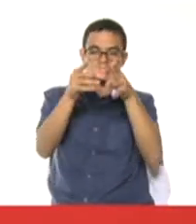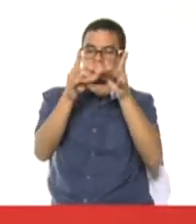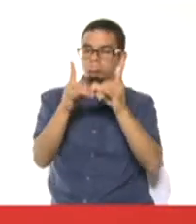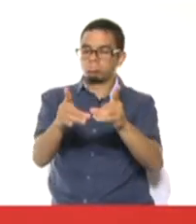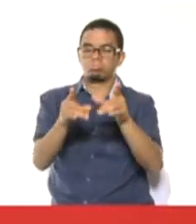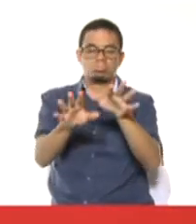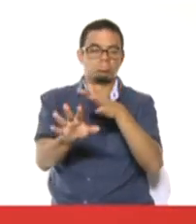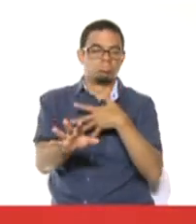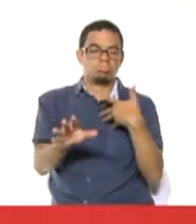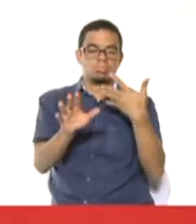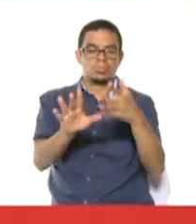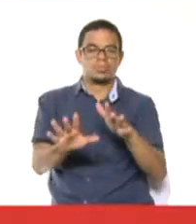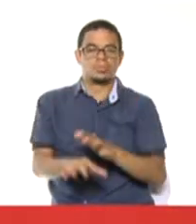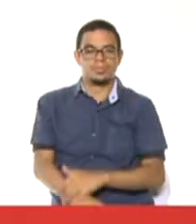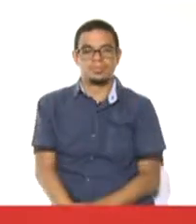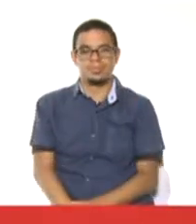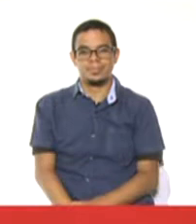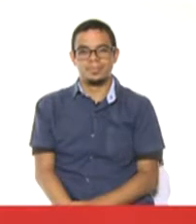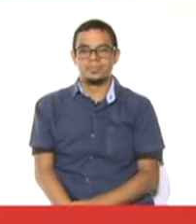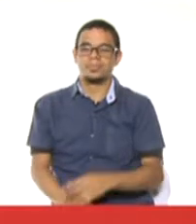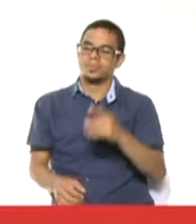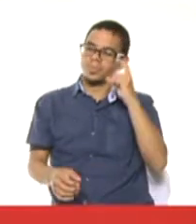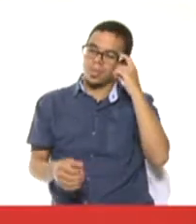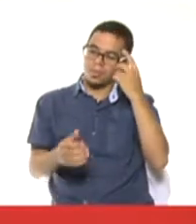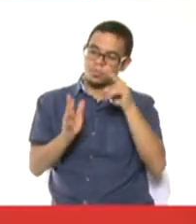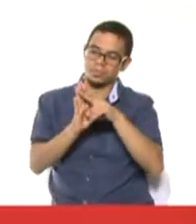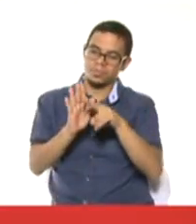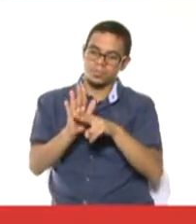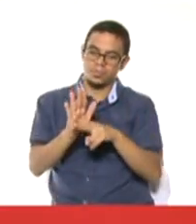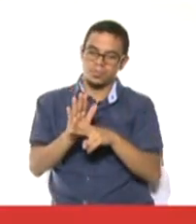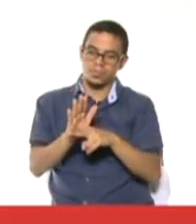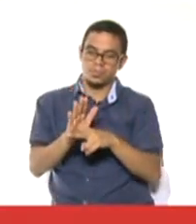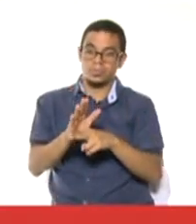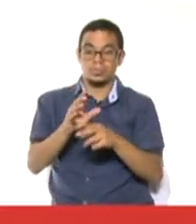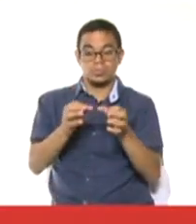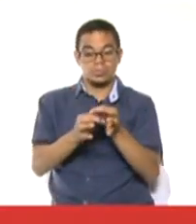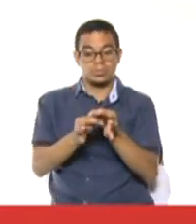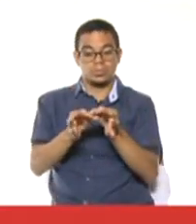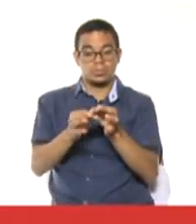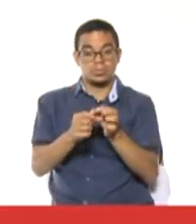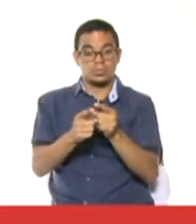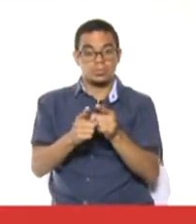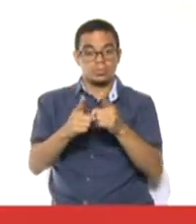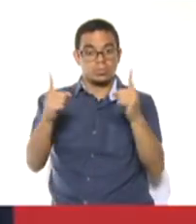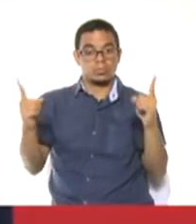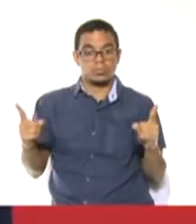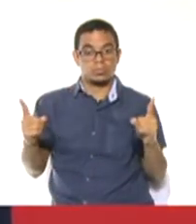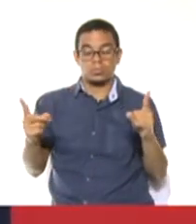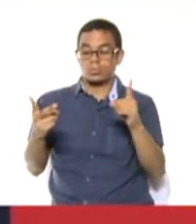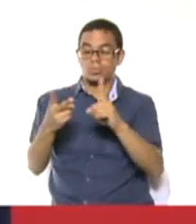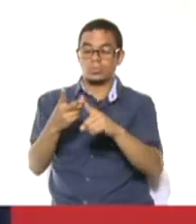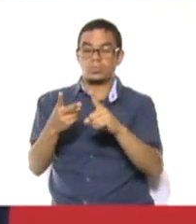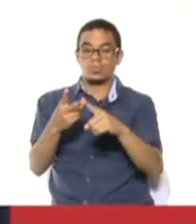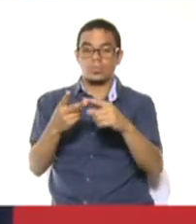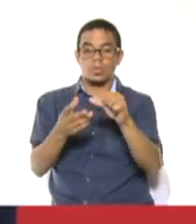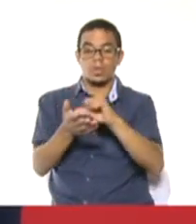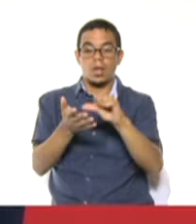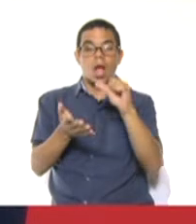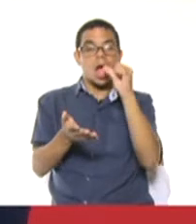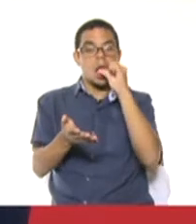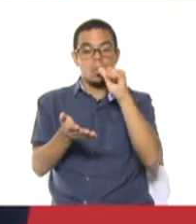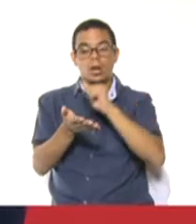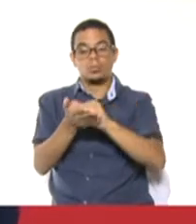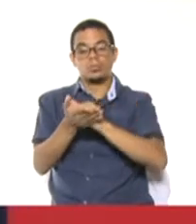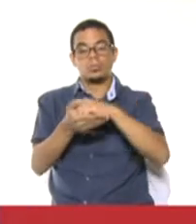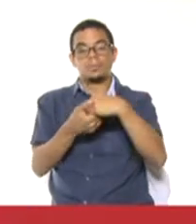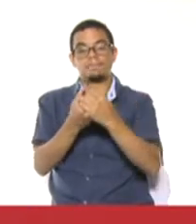así, recordando nuestras medidas de bioseguridad, el distanciamiento social, el lavado de nuestras manos